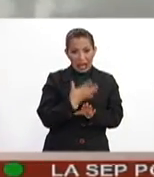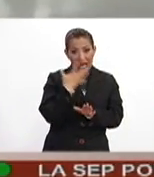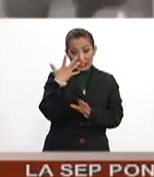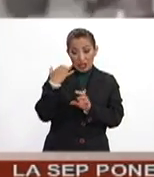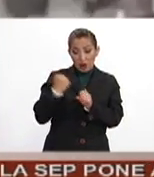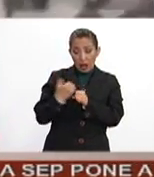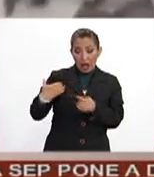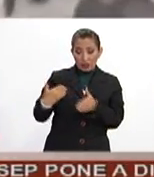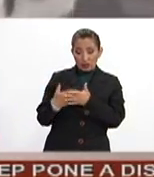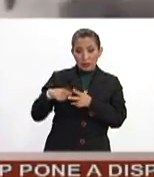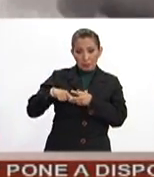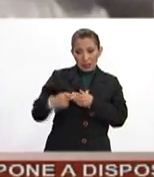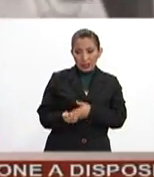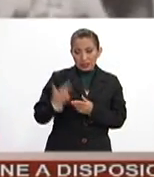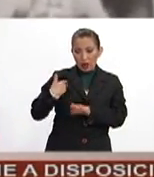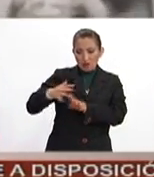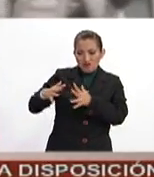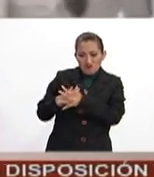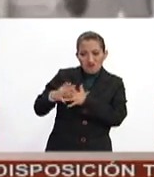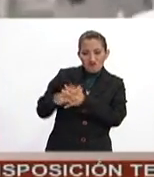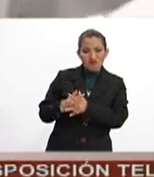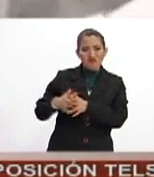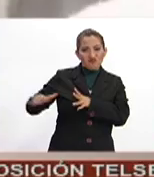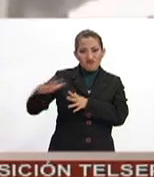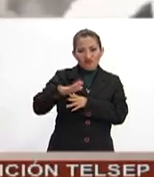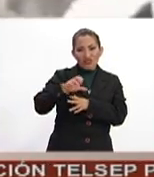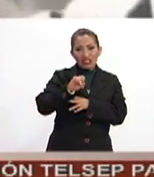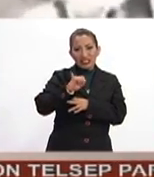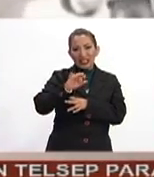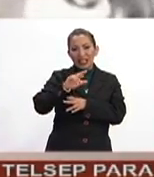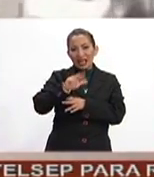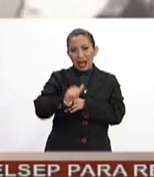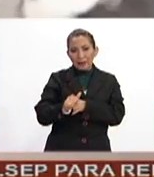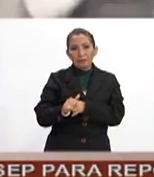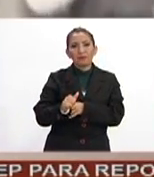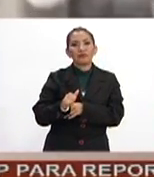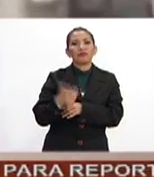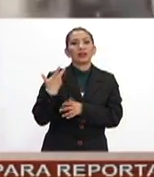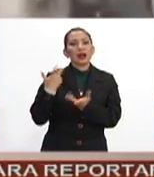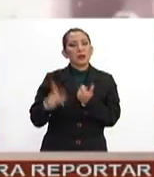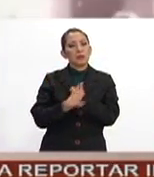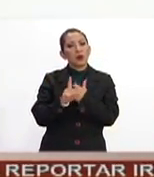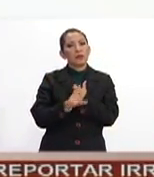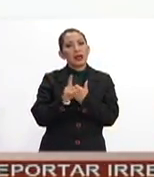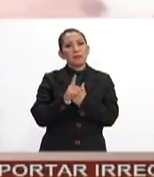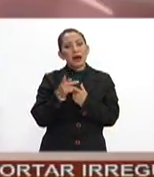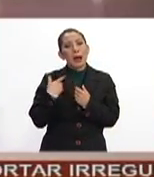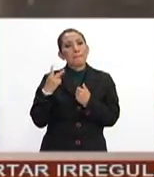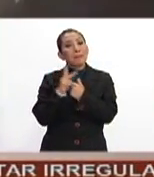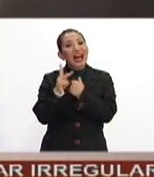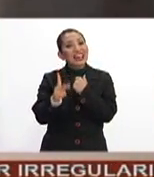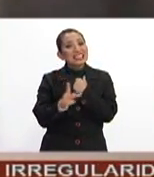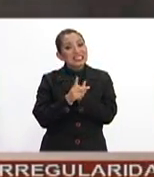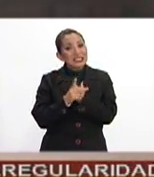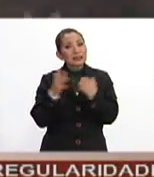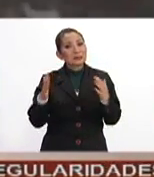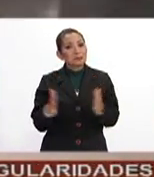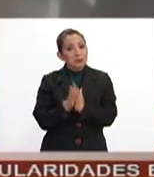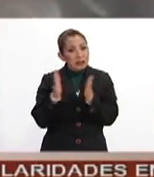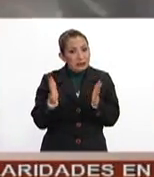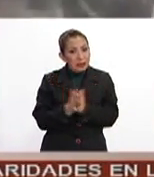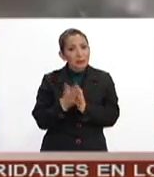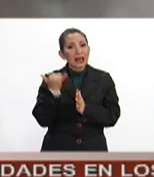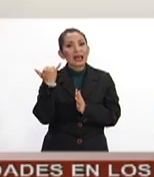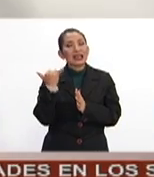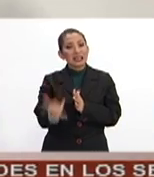aniversario del inicio de la guerra en Siria, los conflictos entre los países participantes y